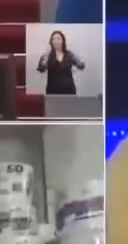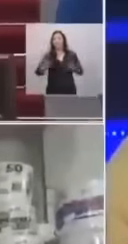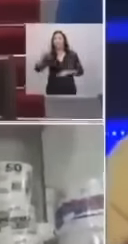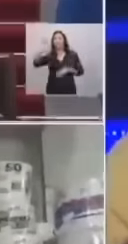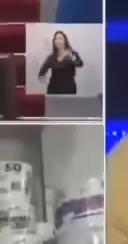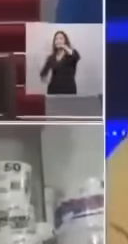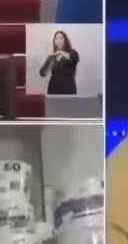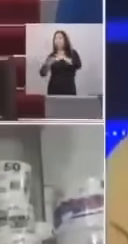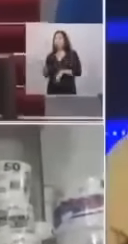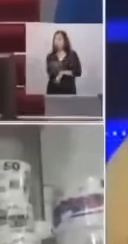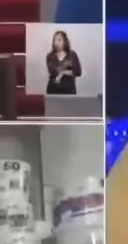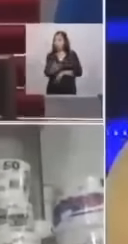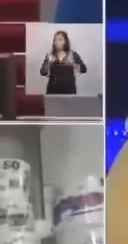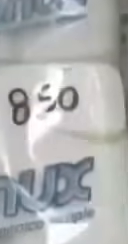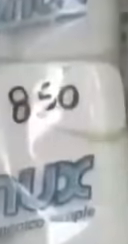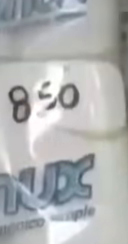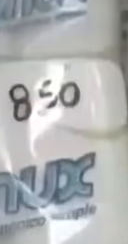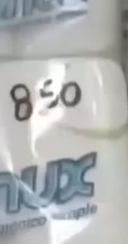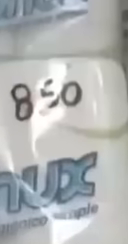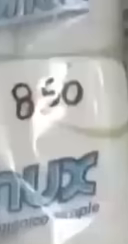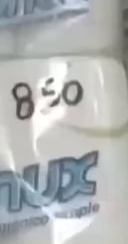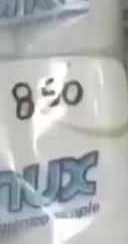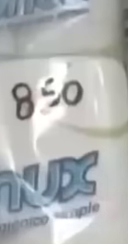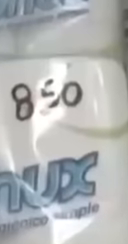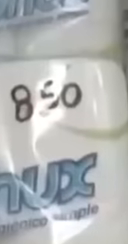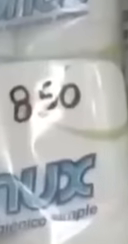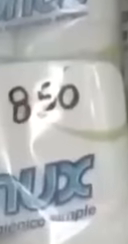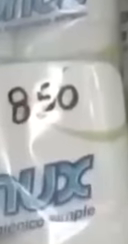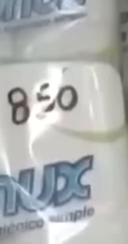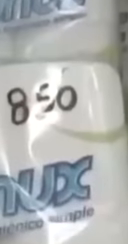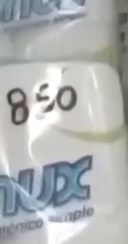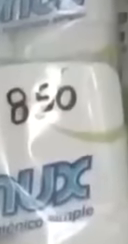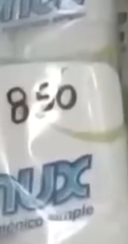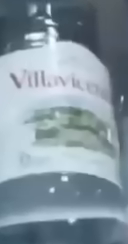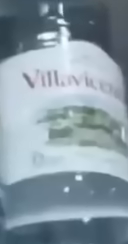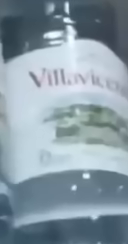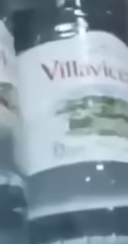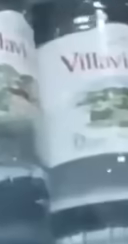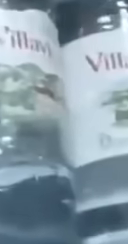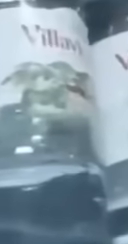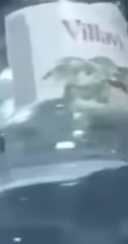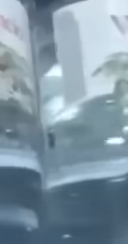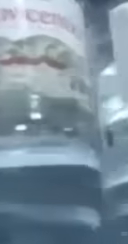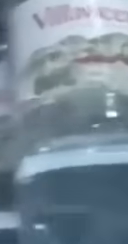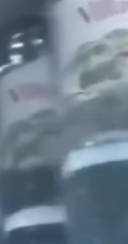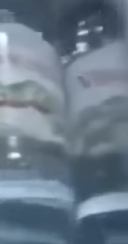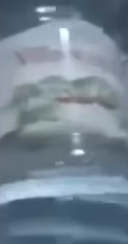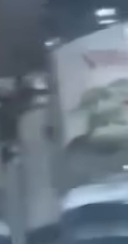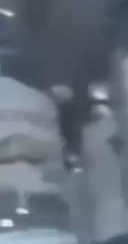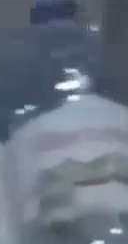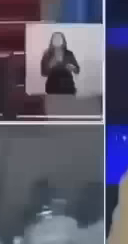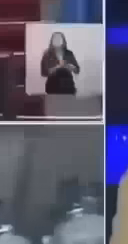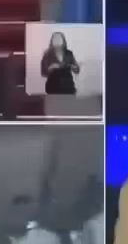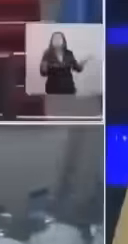claro Hay operaciones revisadas dice fe eso significa que el nuevo auditorio las tiene que corroborar las tiene que aceptar ya tenemos nuevo directorio ya se